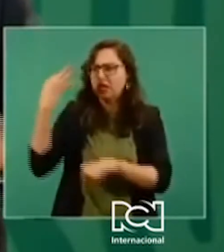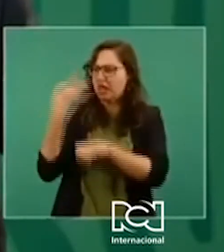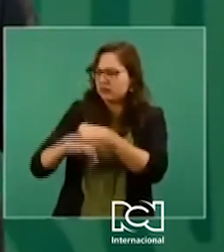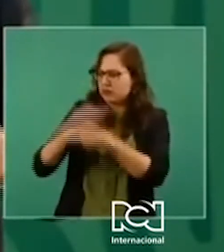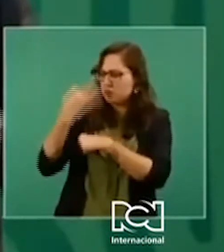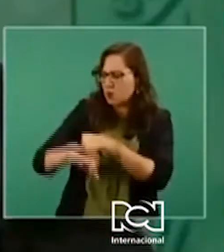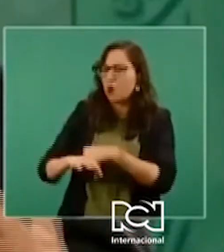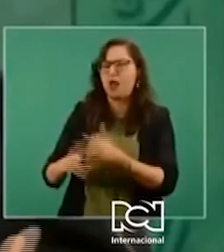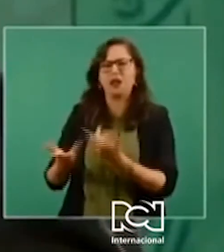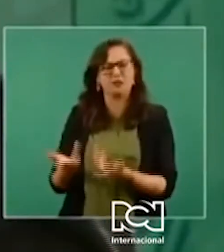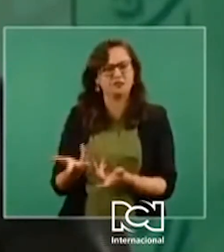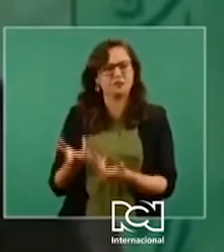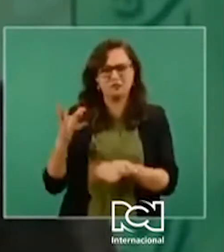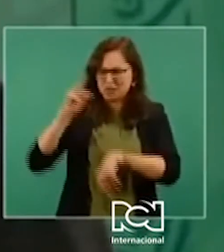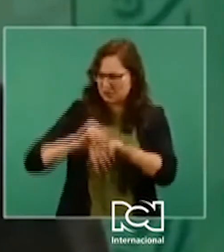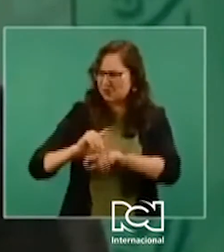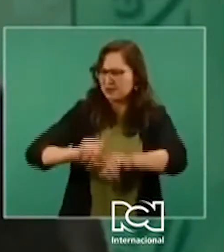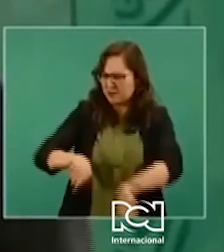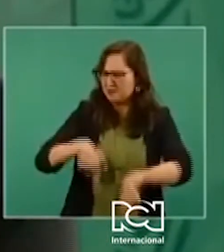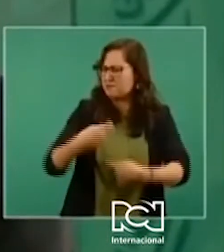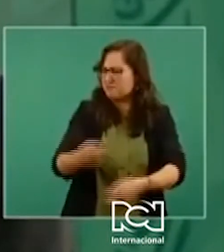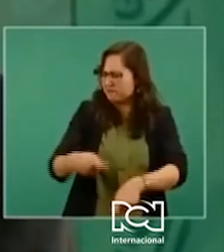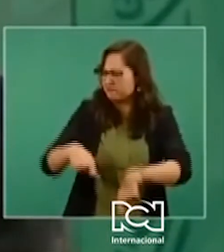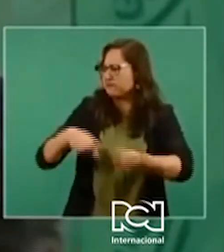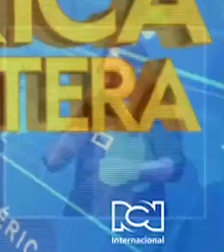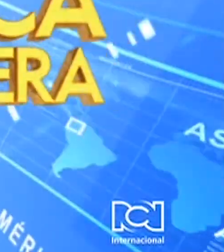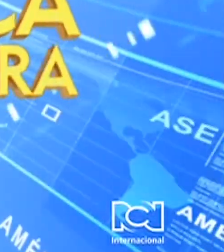amplíen considerablemente.